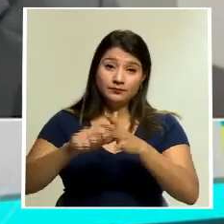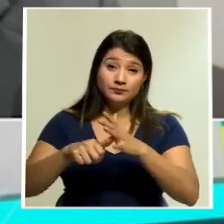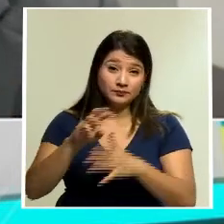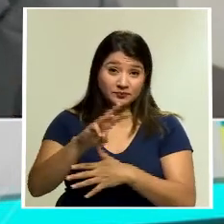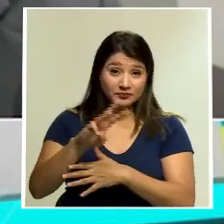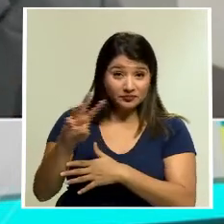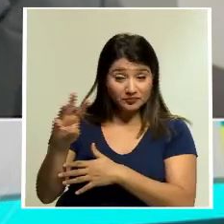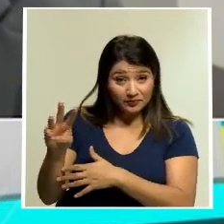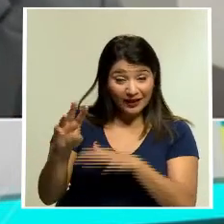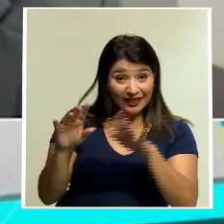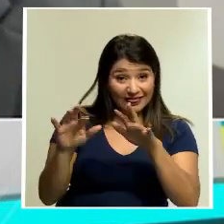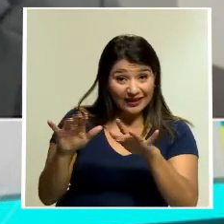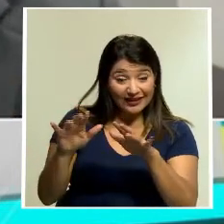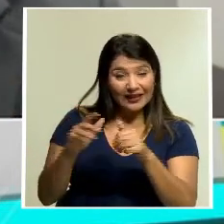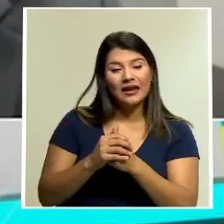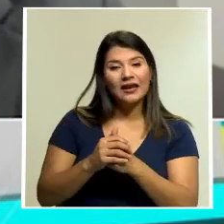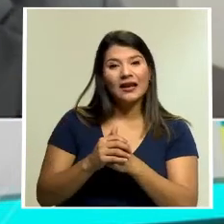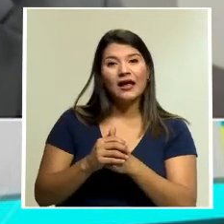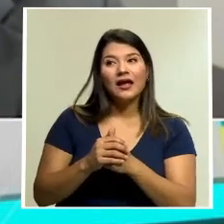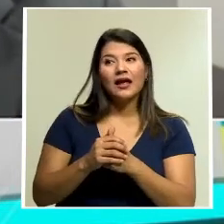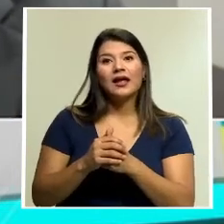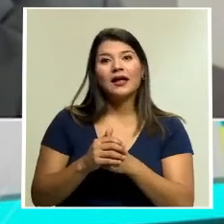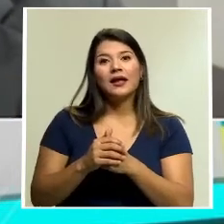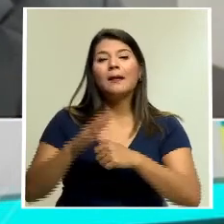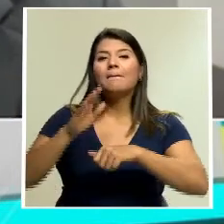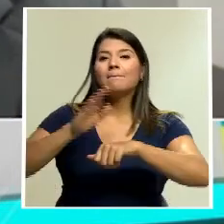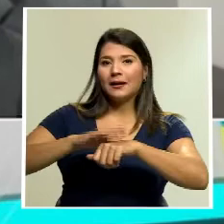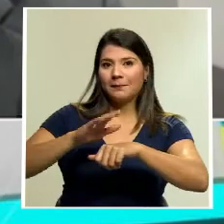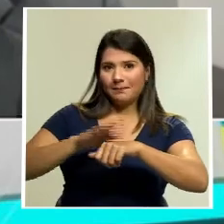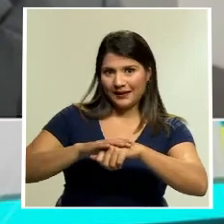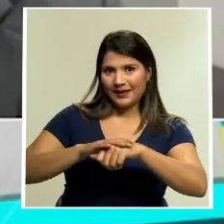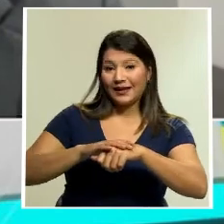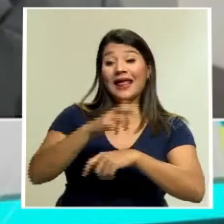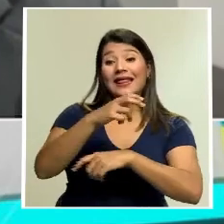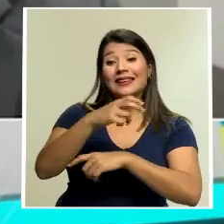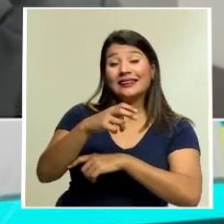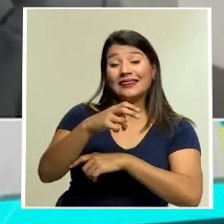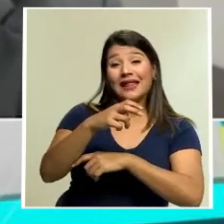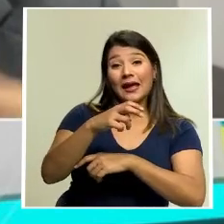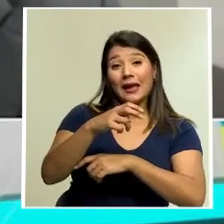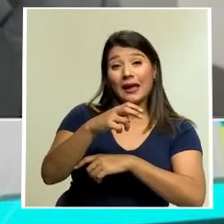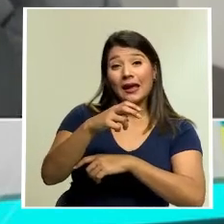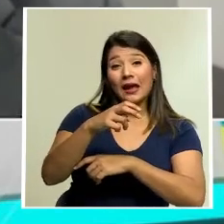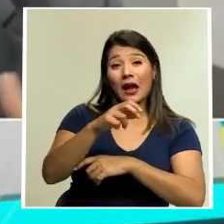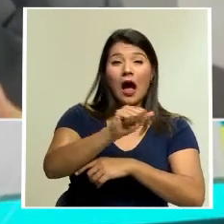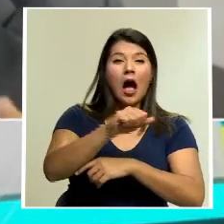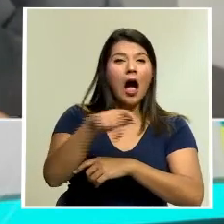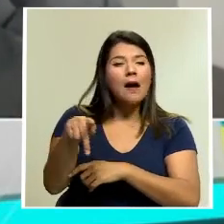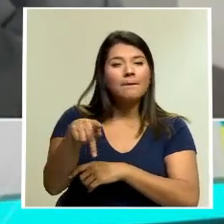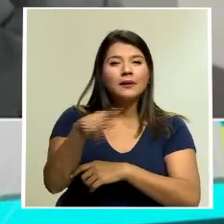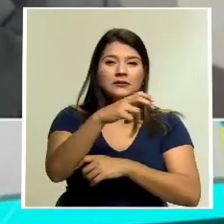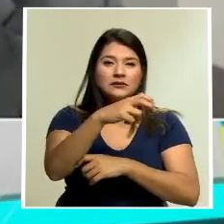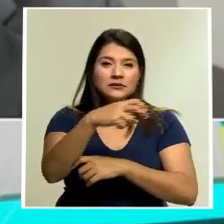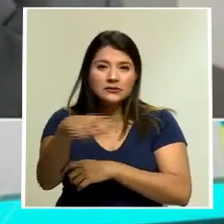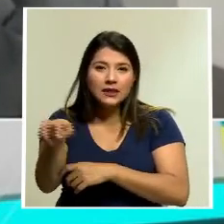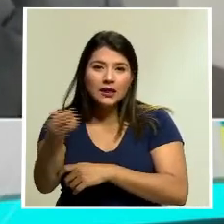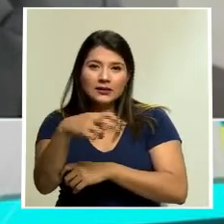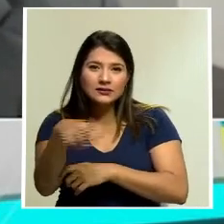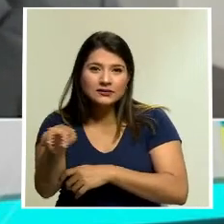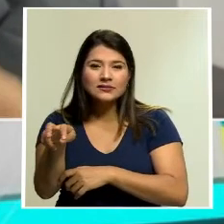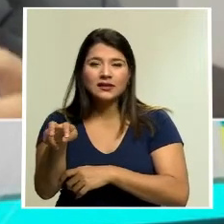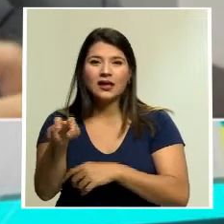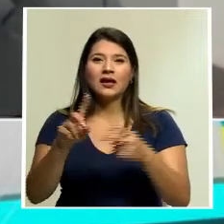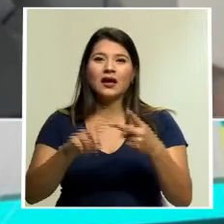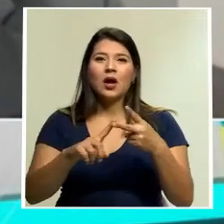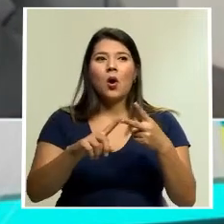solamente de las que realizan transporte, sino también de las que realizan encomiendas, reparten comidas. Muchos de